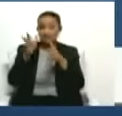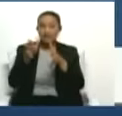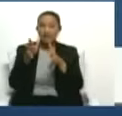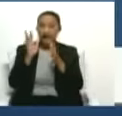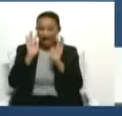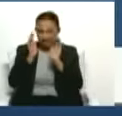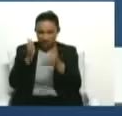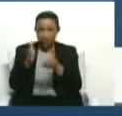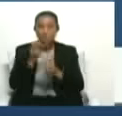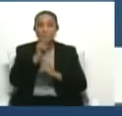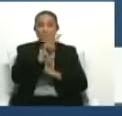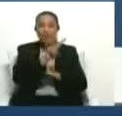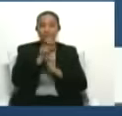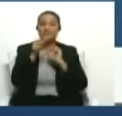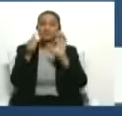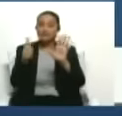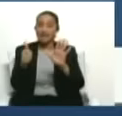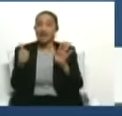de